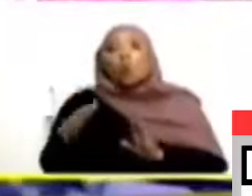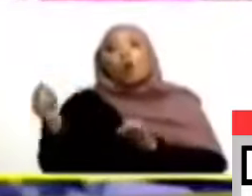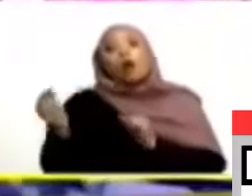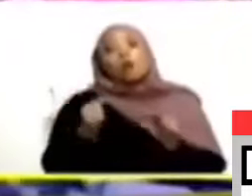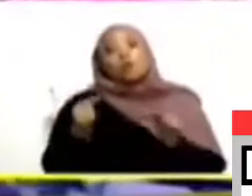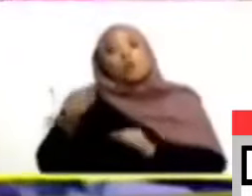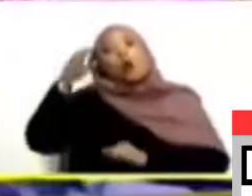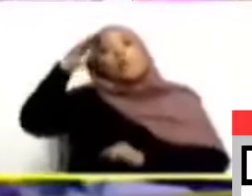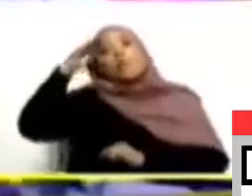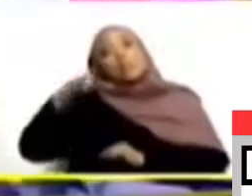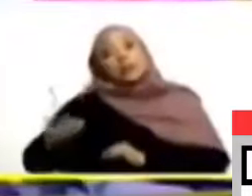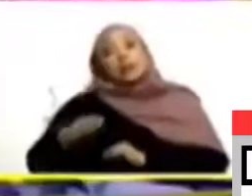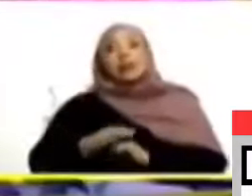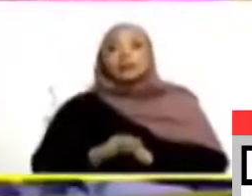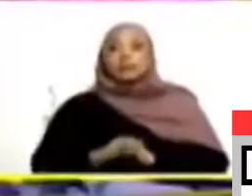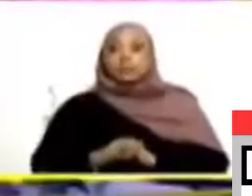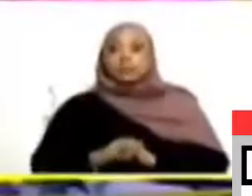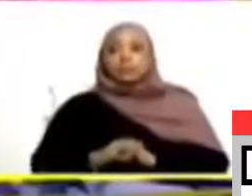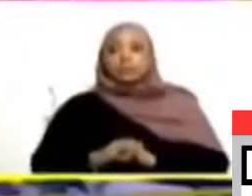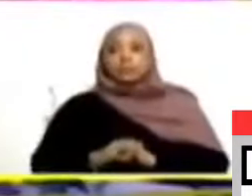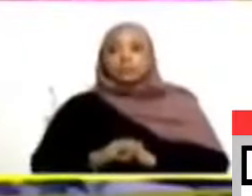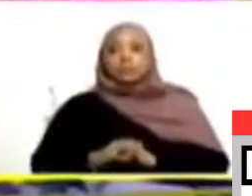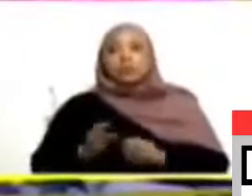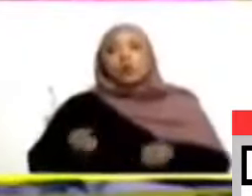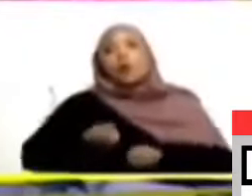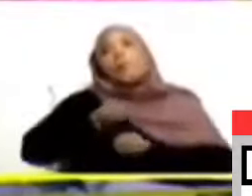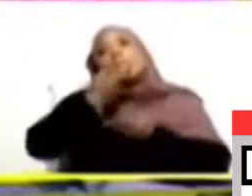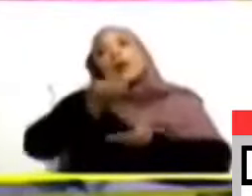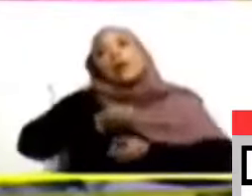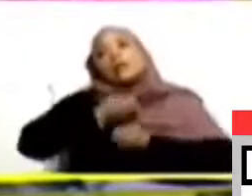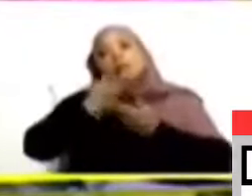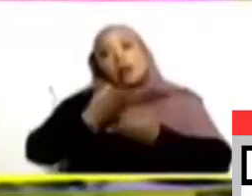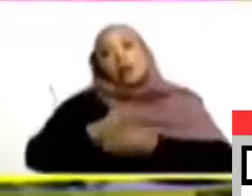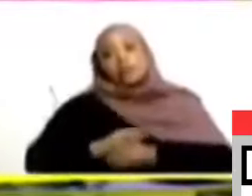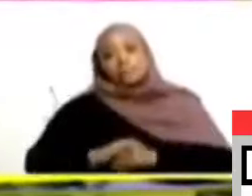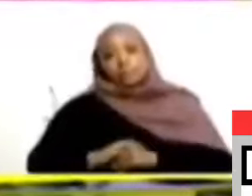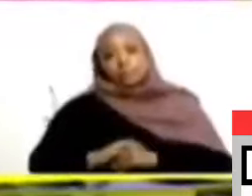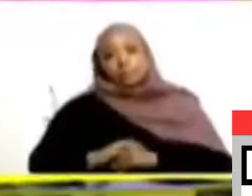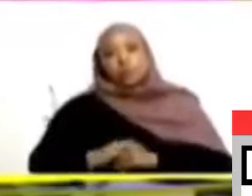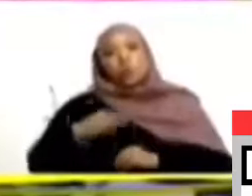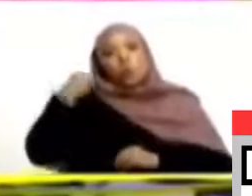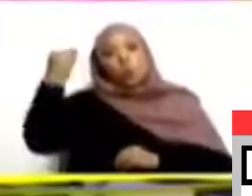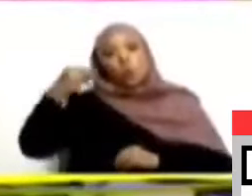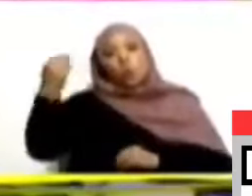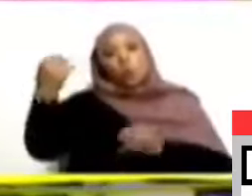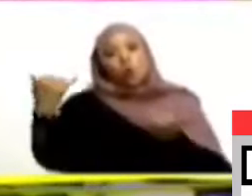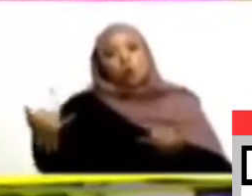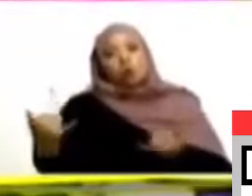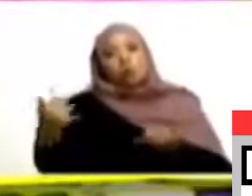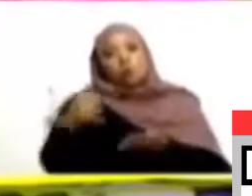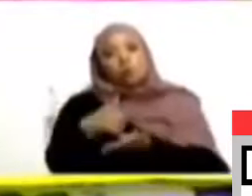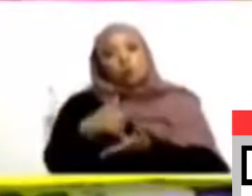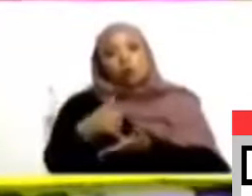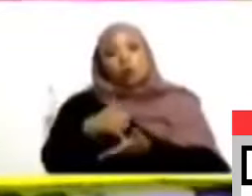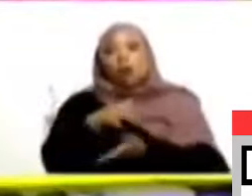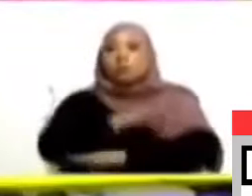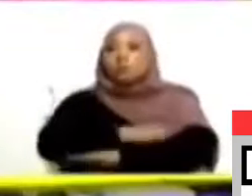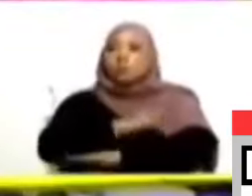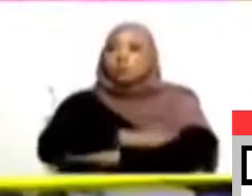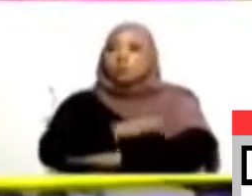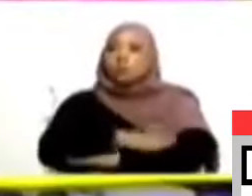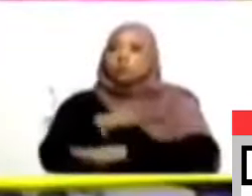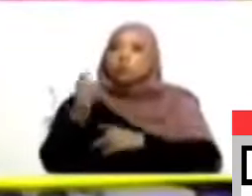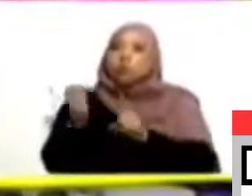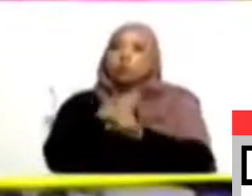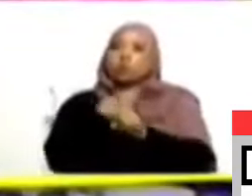a los militares, mandando mensajes. ¿Creen ellos que para vulnerar la moral